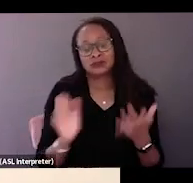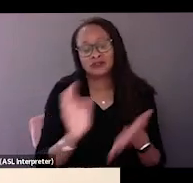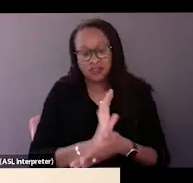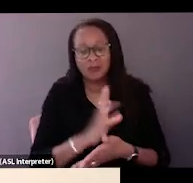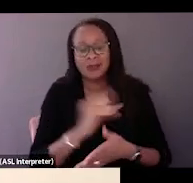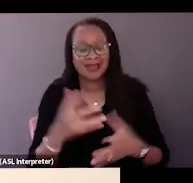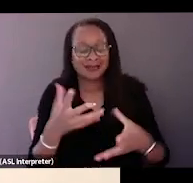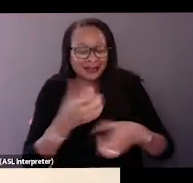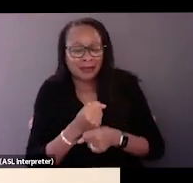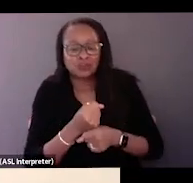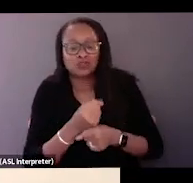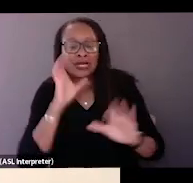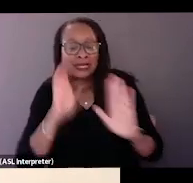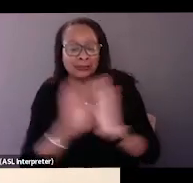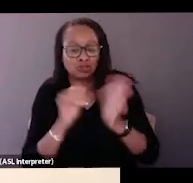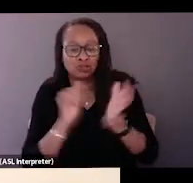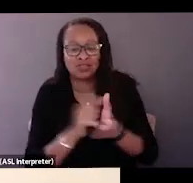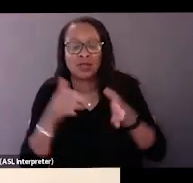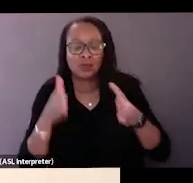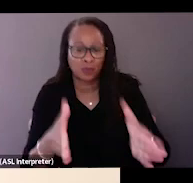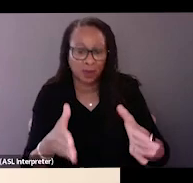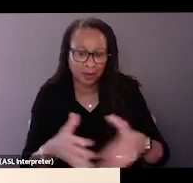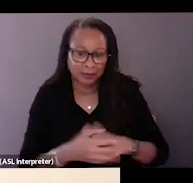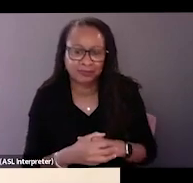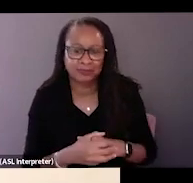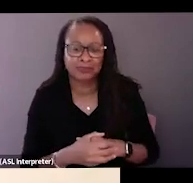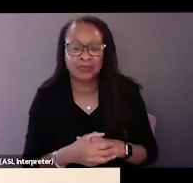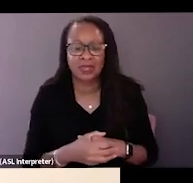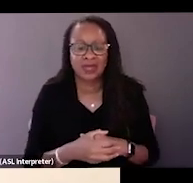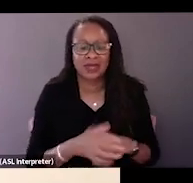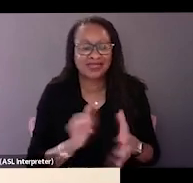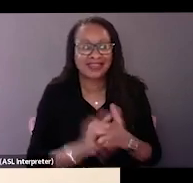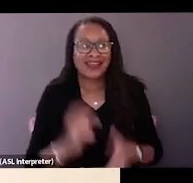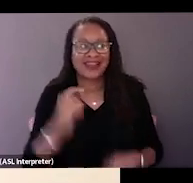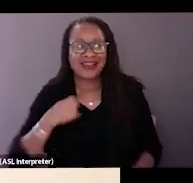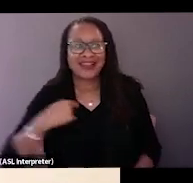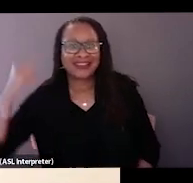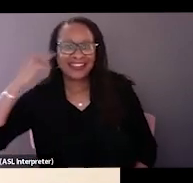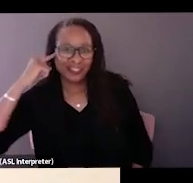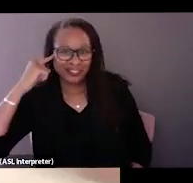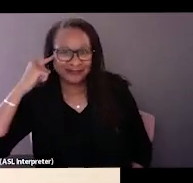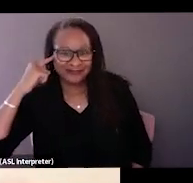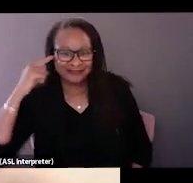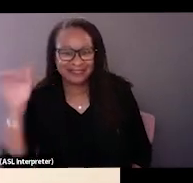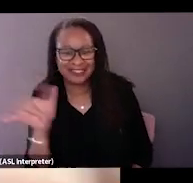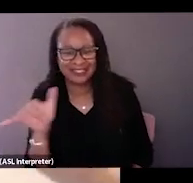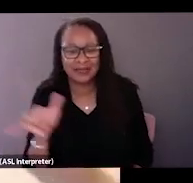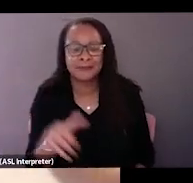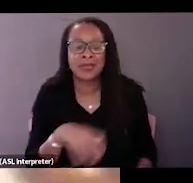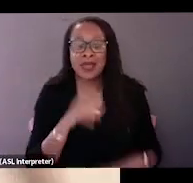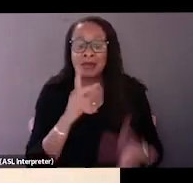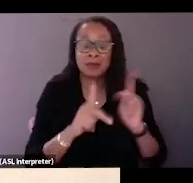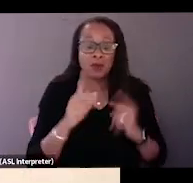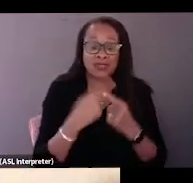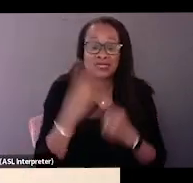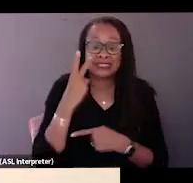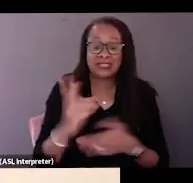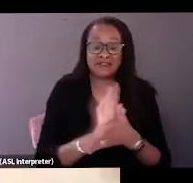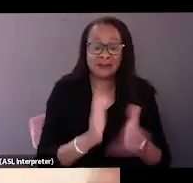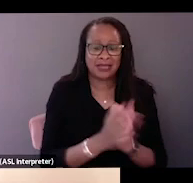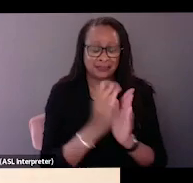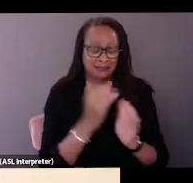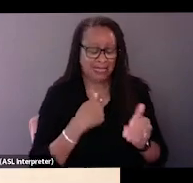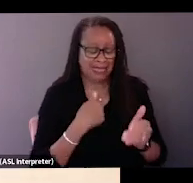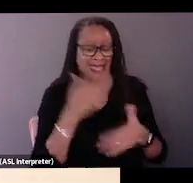filmar, capturar la imagen de la manera en que yo escucho. La gente siempre que ve la película